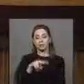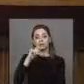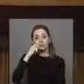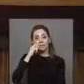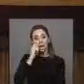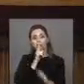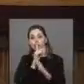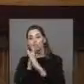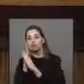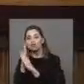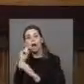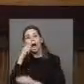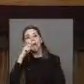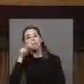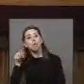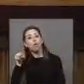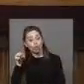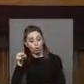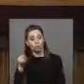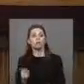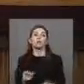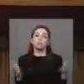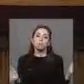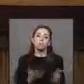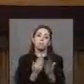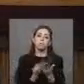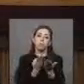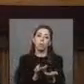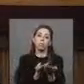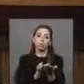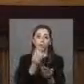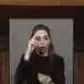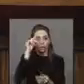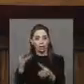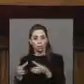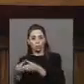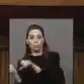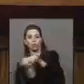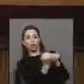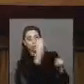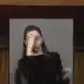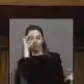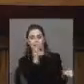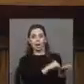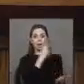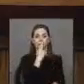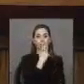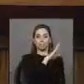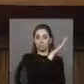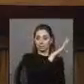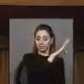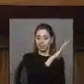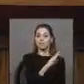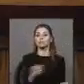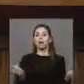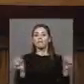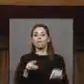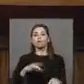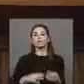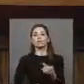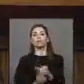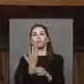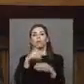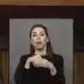conocido en la clandestinidad, propuso incansablemente la creación de un frente antifascista que conquistara para Chile una nueva democracia,